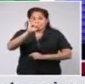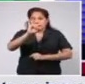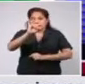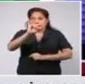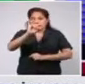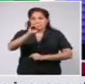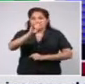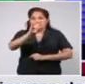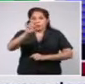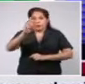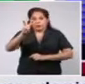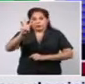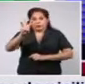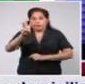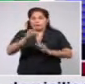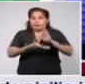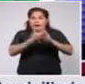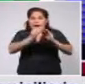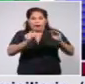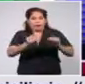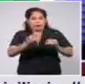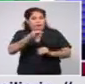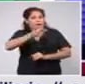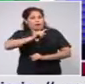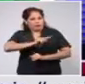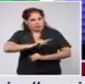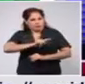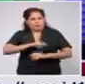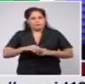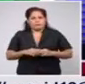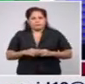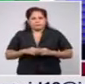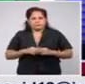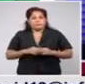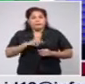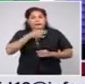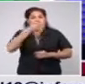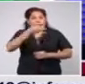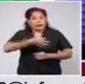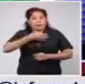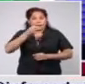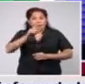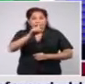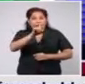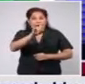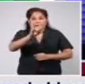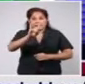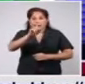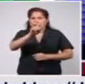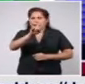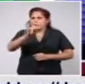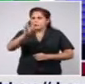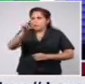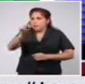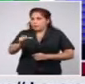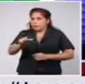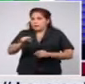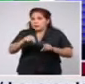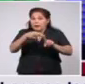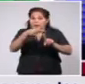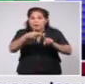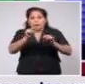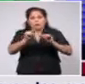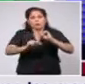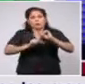793 altas el día de ayer. Estamos hablando de 19 personas más que se